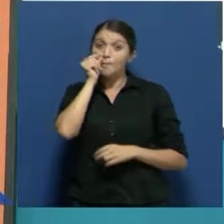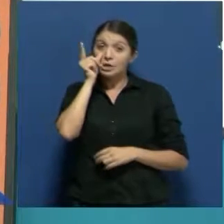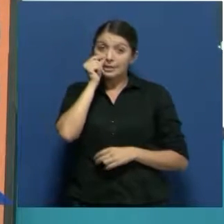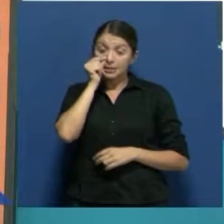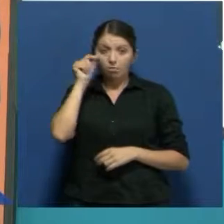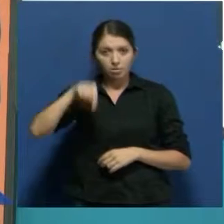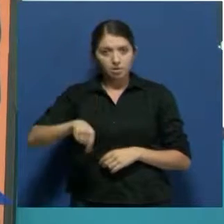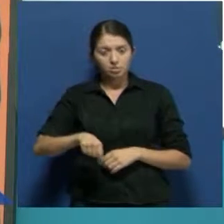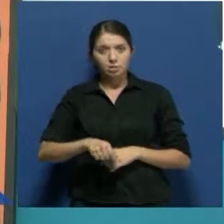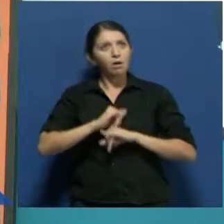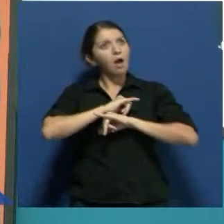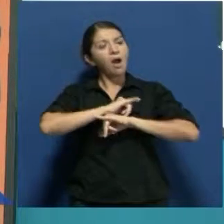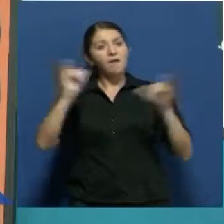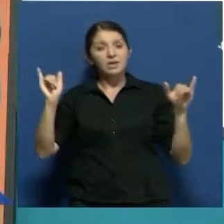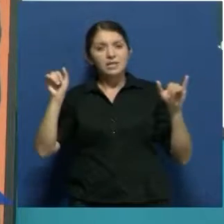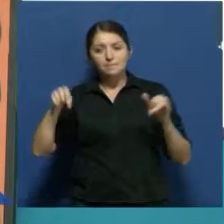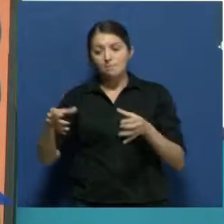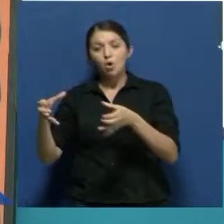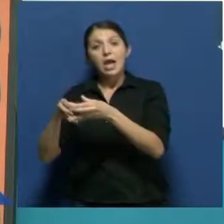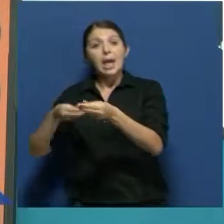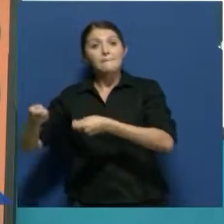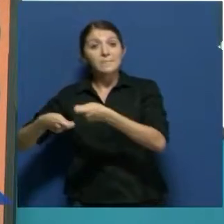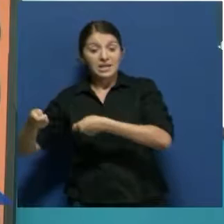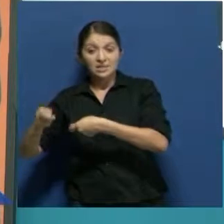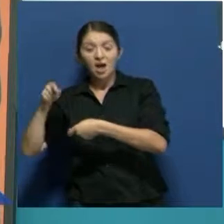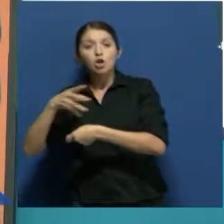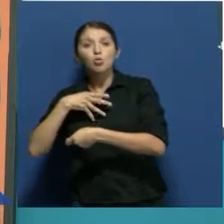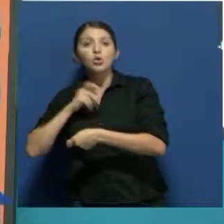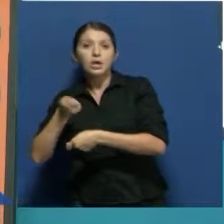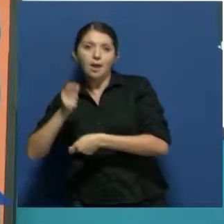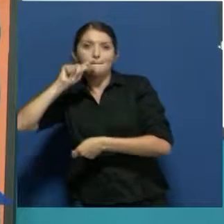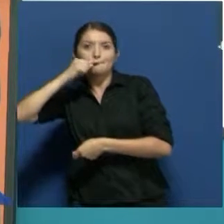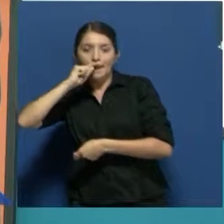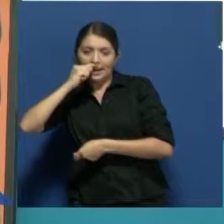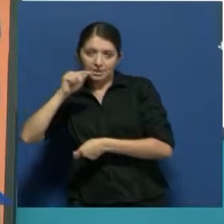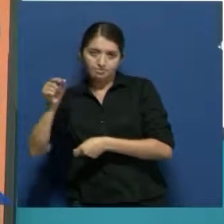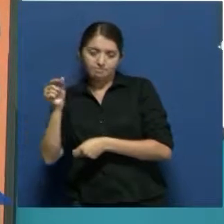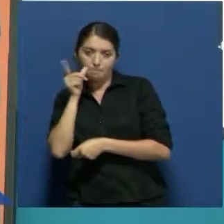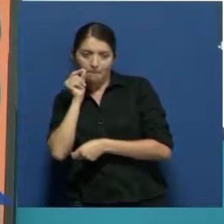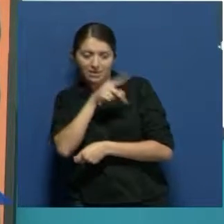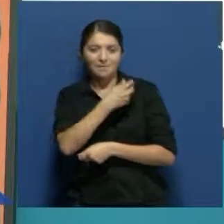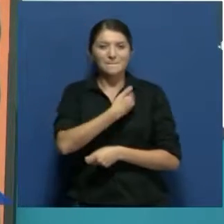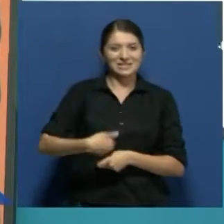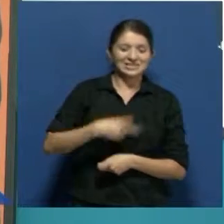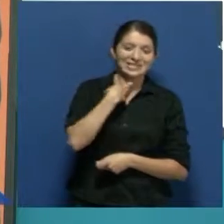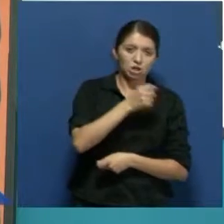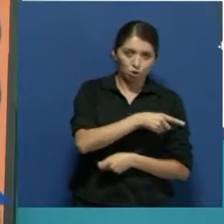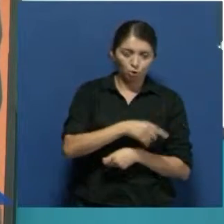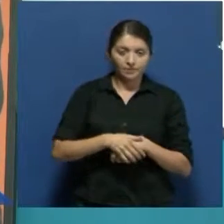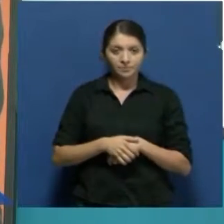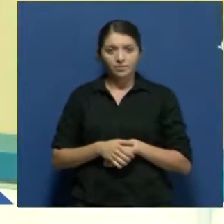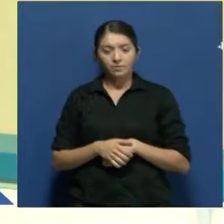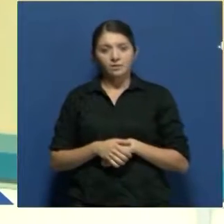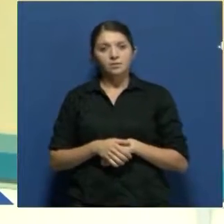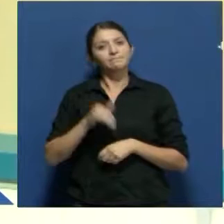este caso de la empresa del padre del presidente, pero habría que ver cuántas empresas están en condiciones similares y llegan a acuerdos con el Estado que también son